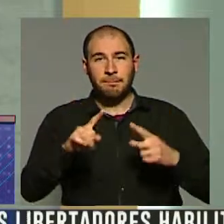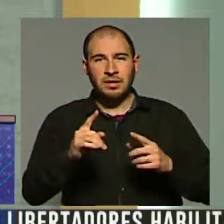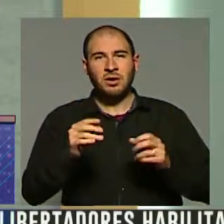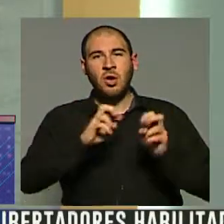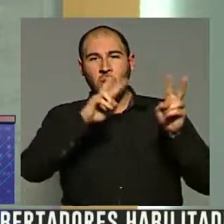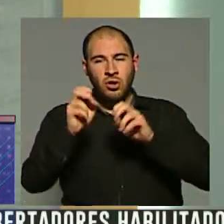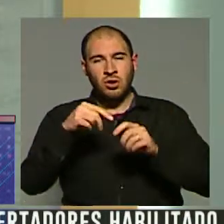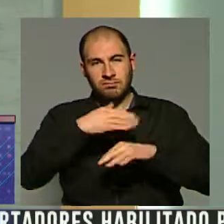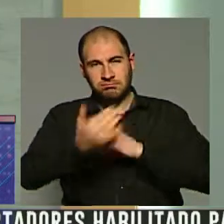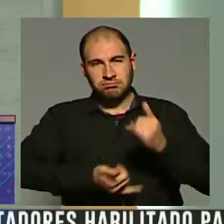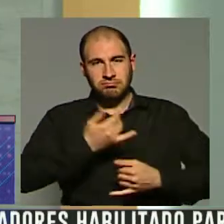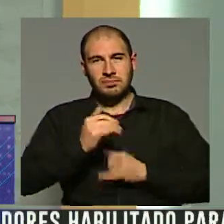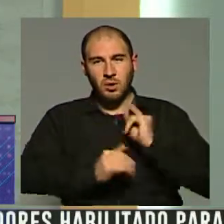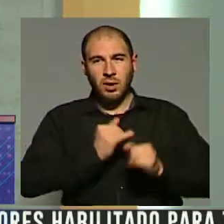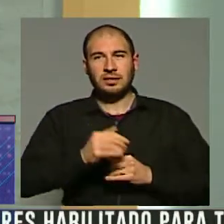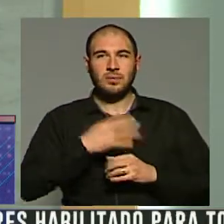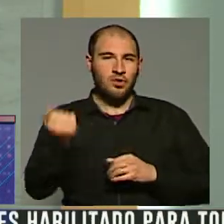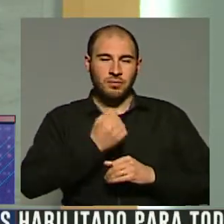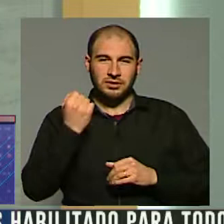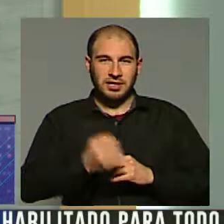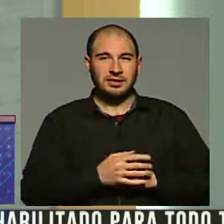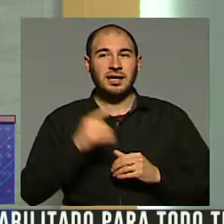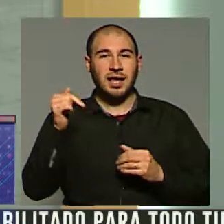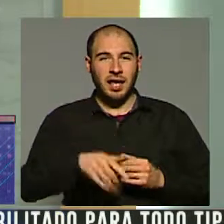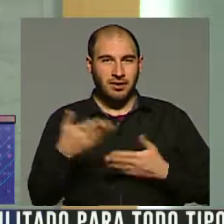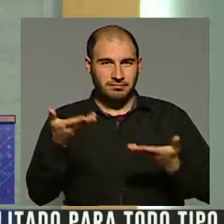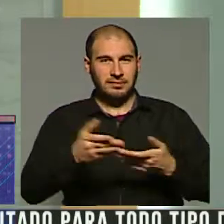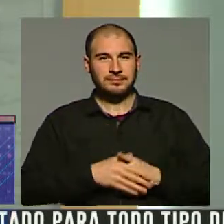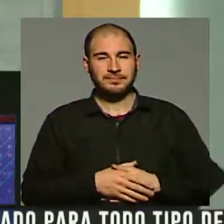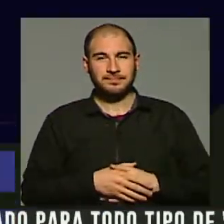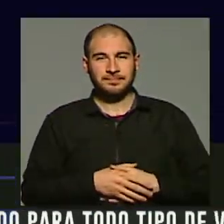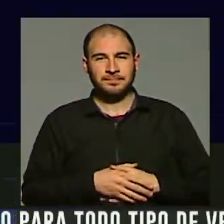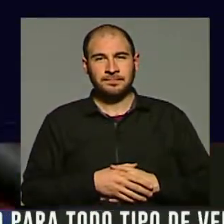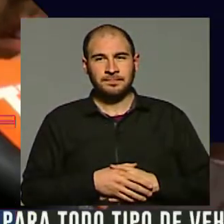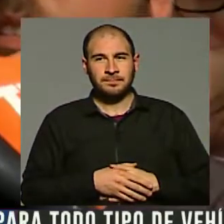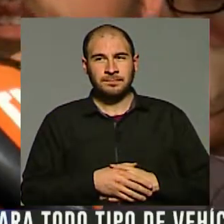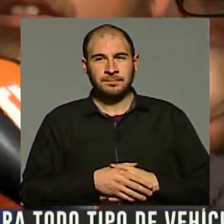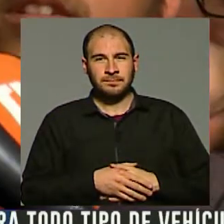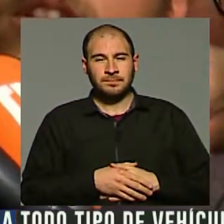otros títulos a lo largo de la jornada que son importantes destacar y los destacamos ahora.